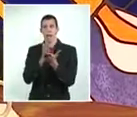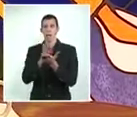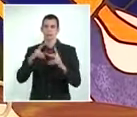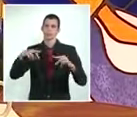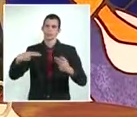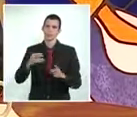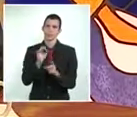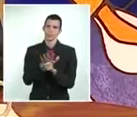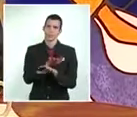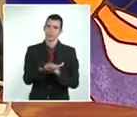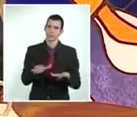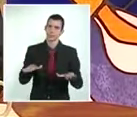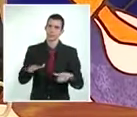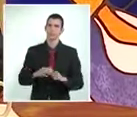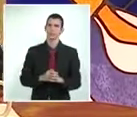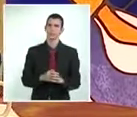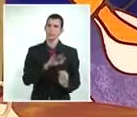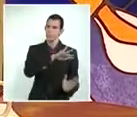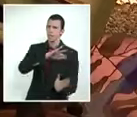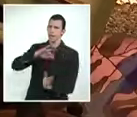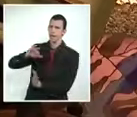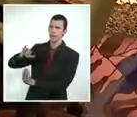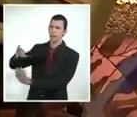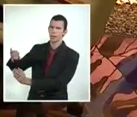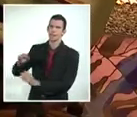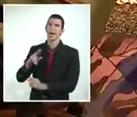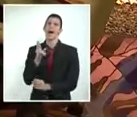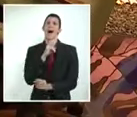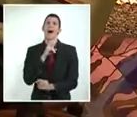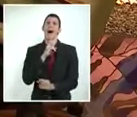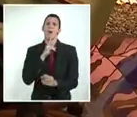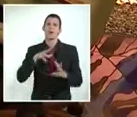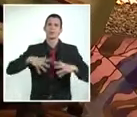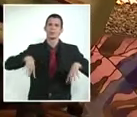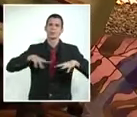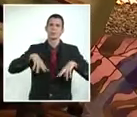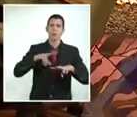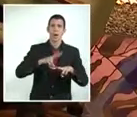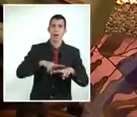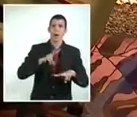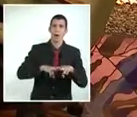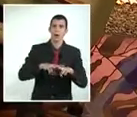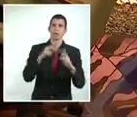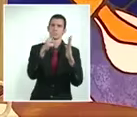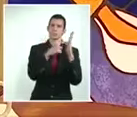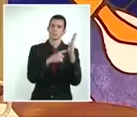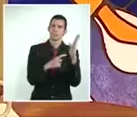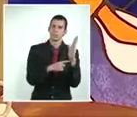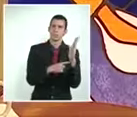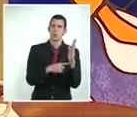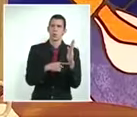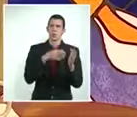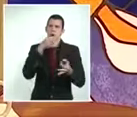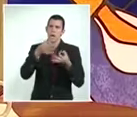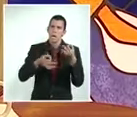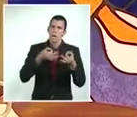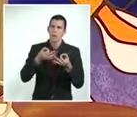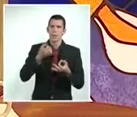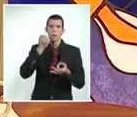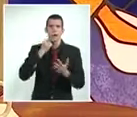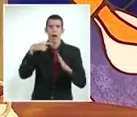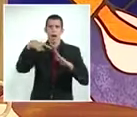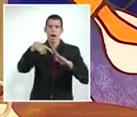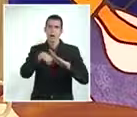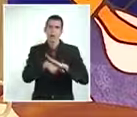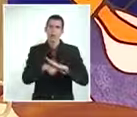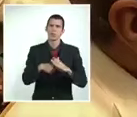capital cubana, hay un grupo de medidas concretas para resolver aprobadas este martes por el gobierno. Será anunciado además por